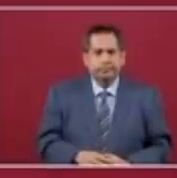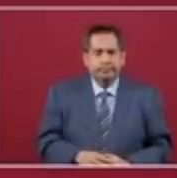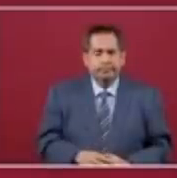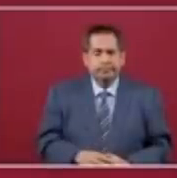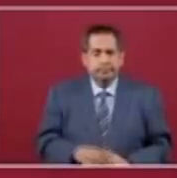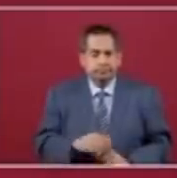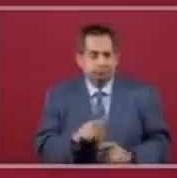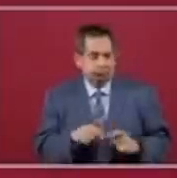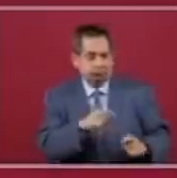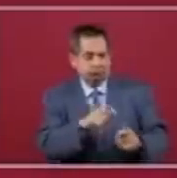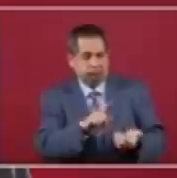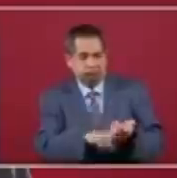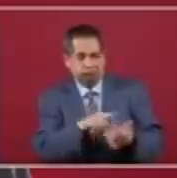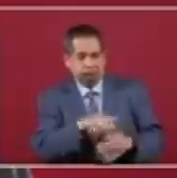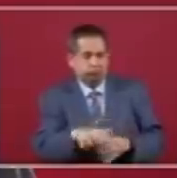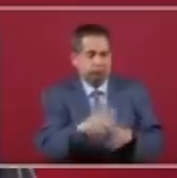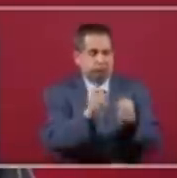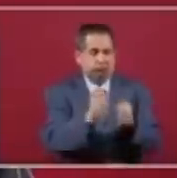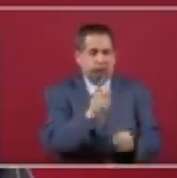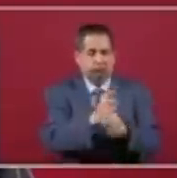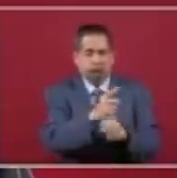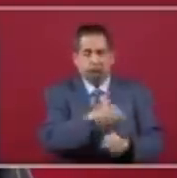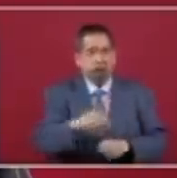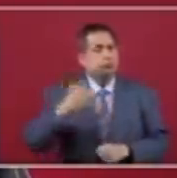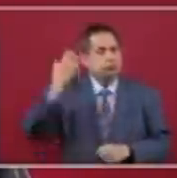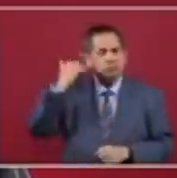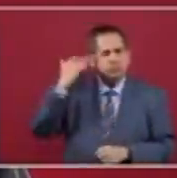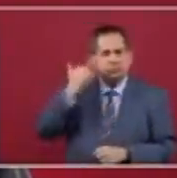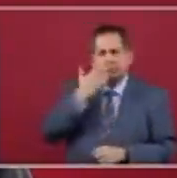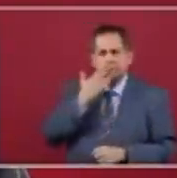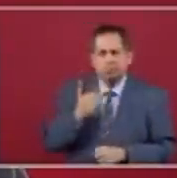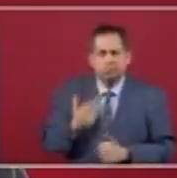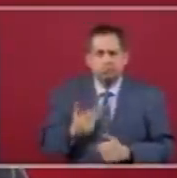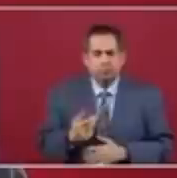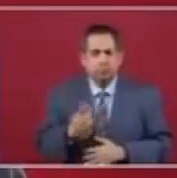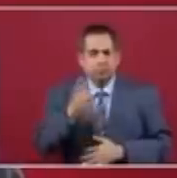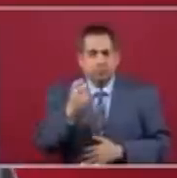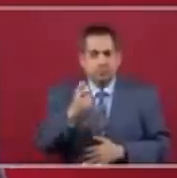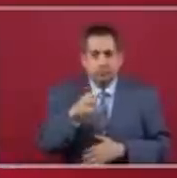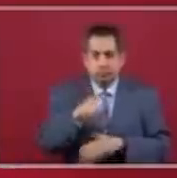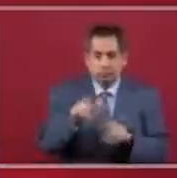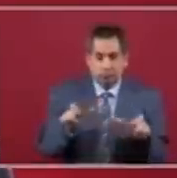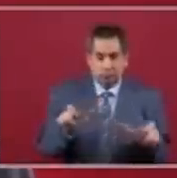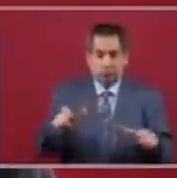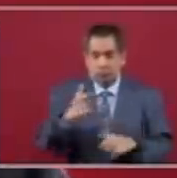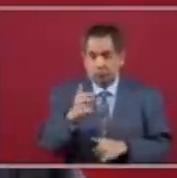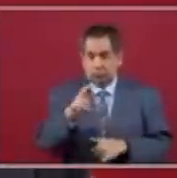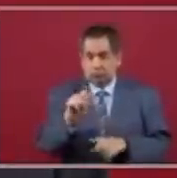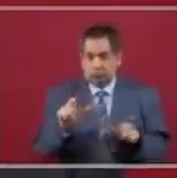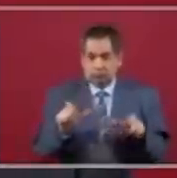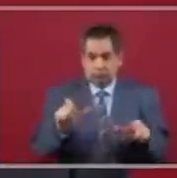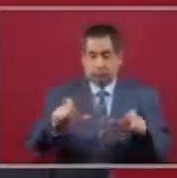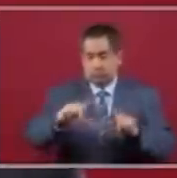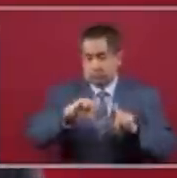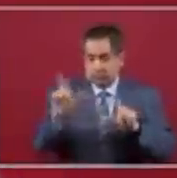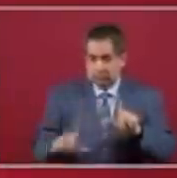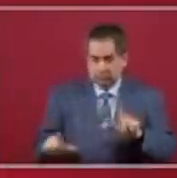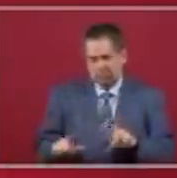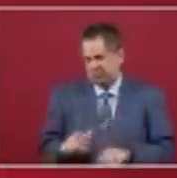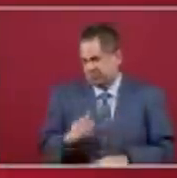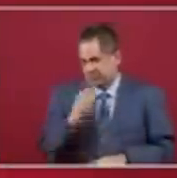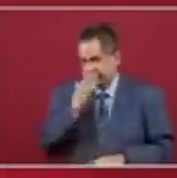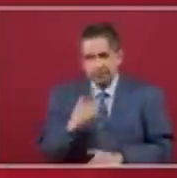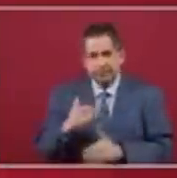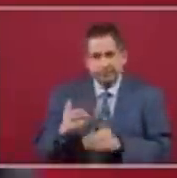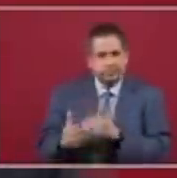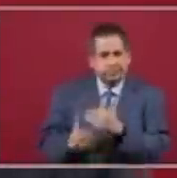para garantizar la seguridad pública. Por eso lo de la Guardia Nacional es un